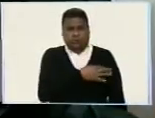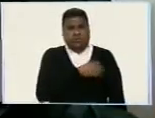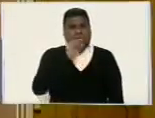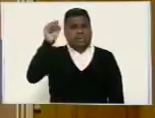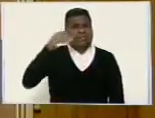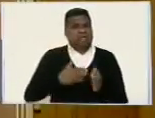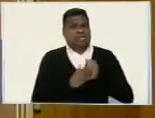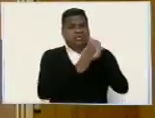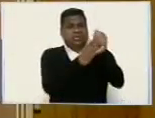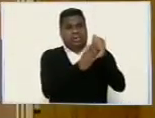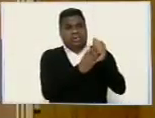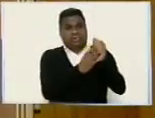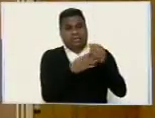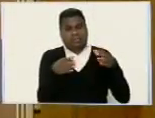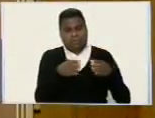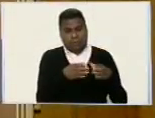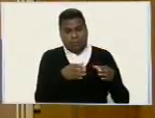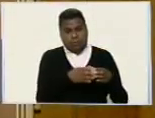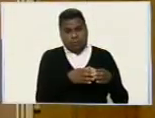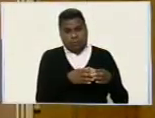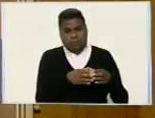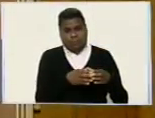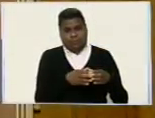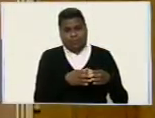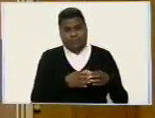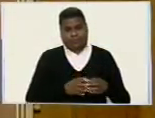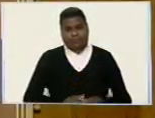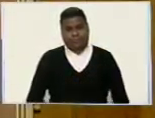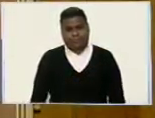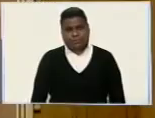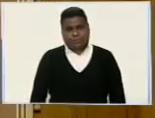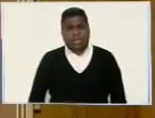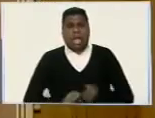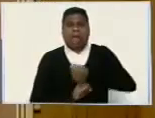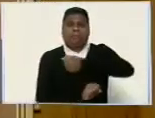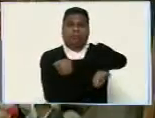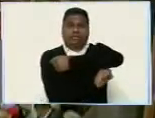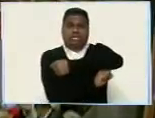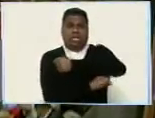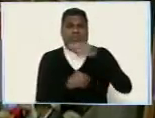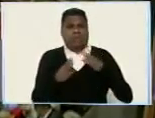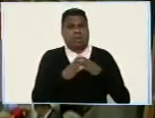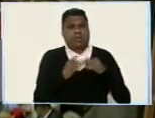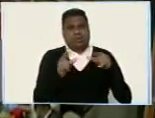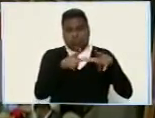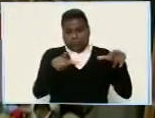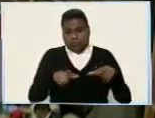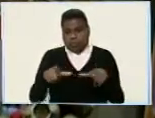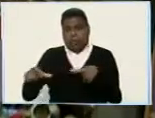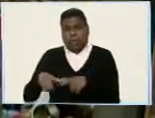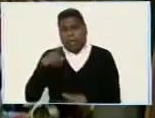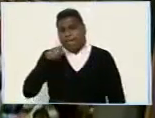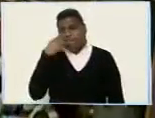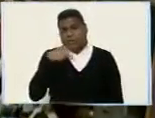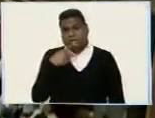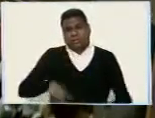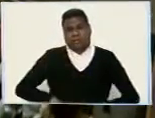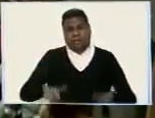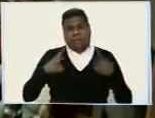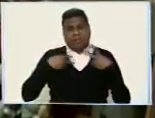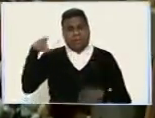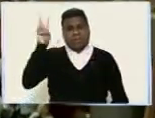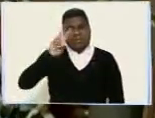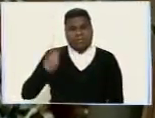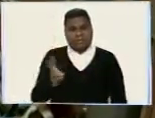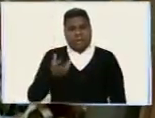del Partido Socialista Unido de Venezuela, apoyando desde todos los espacios políticos de la vida del país